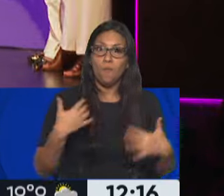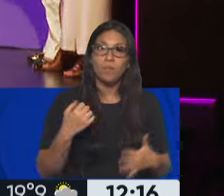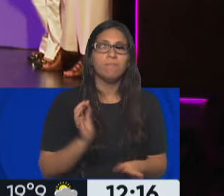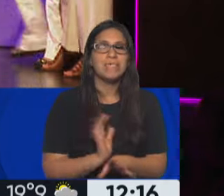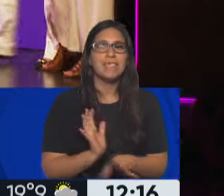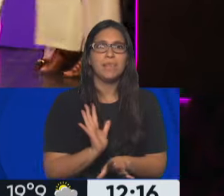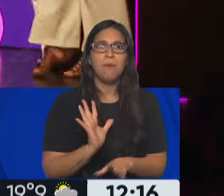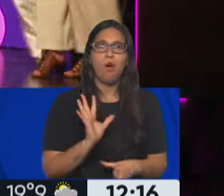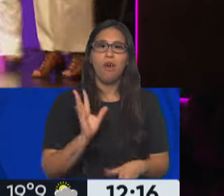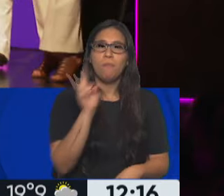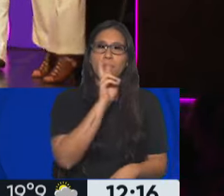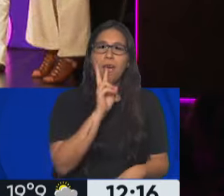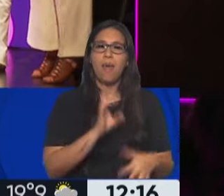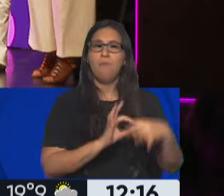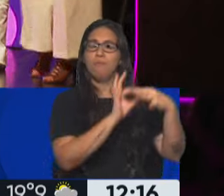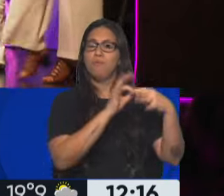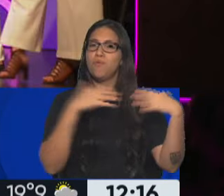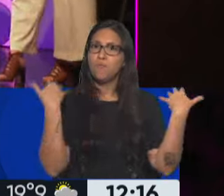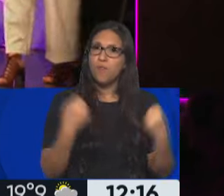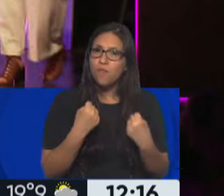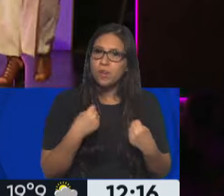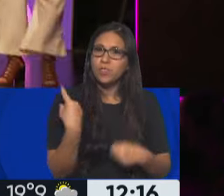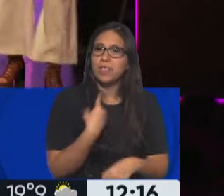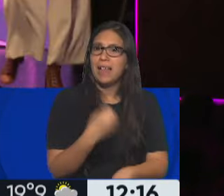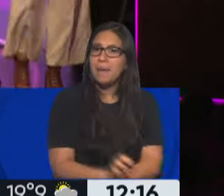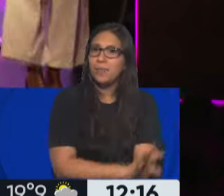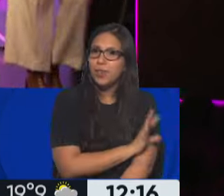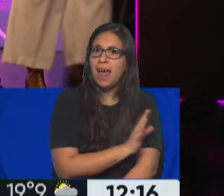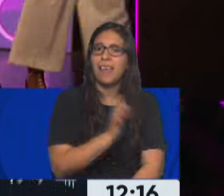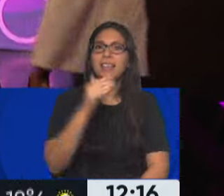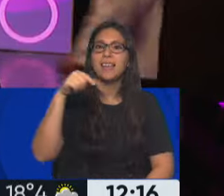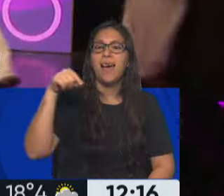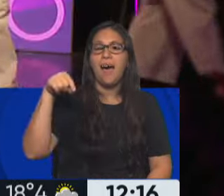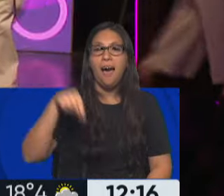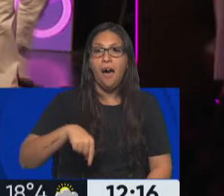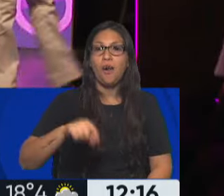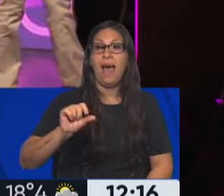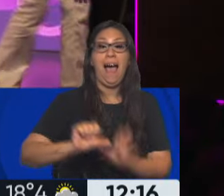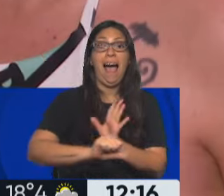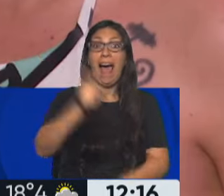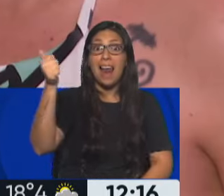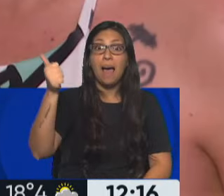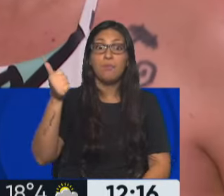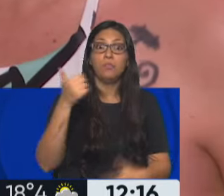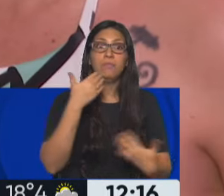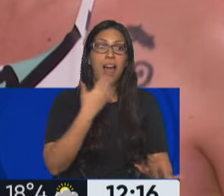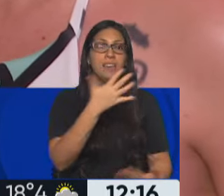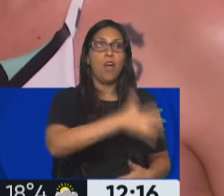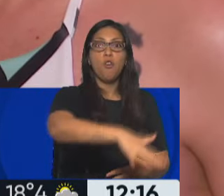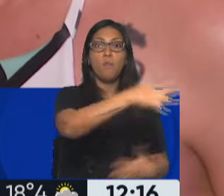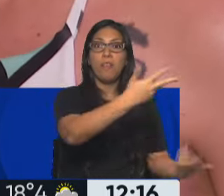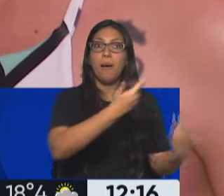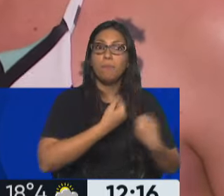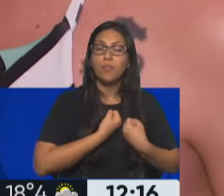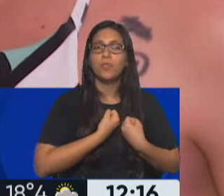simbólico. Así que desde ese lugar ya estábamos emocionadas y después... ganarlo por la comunidad que tenemos que nos